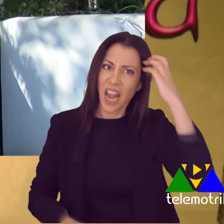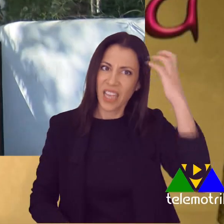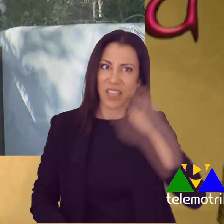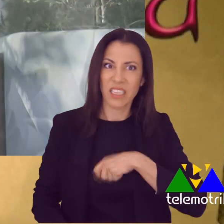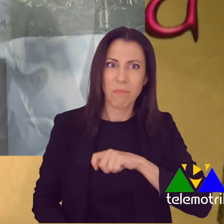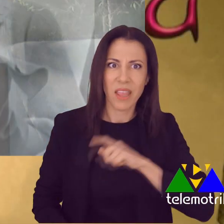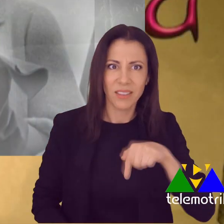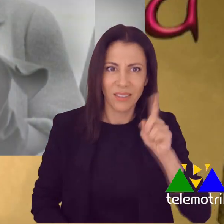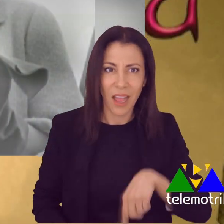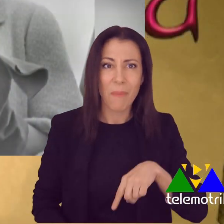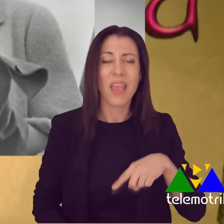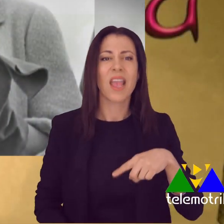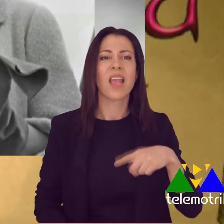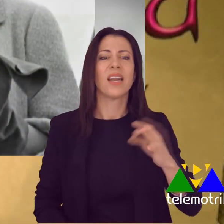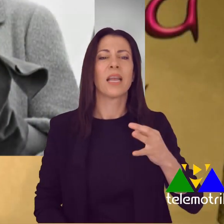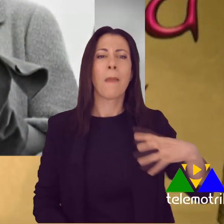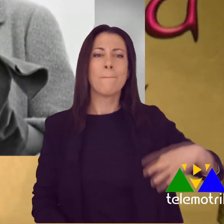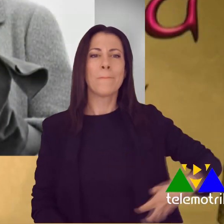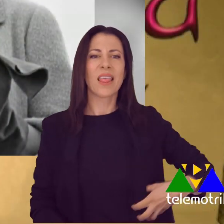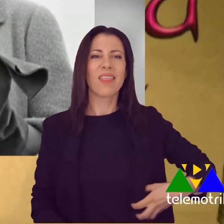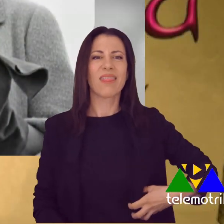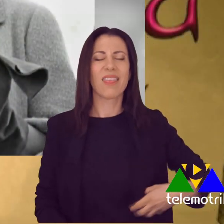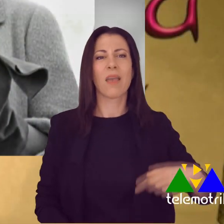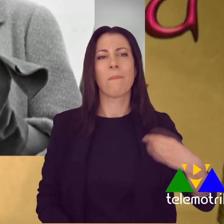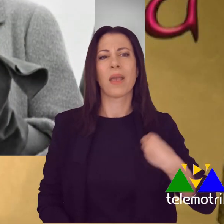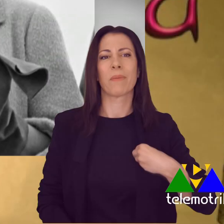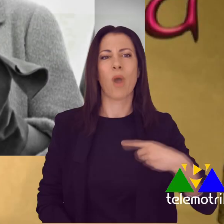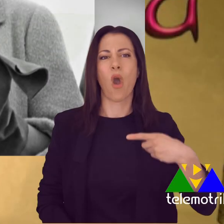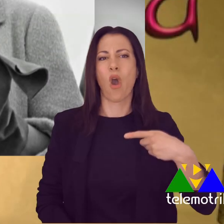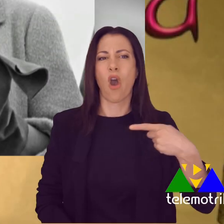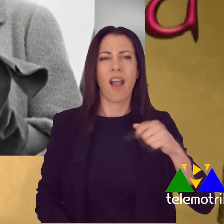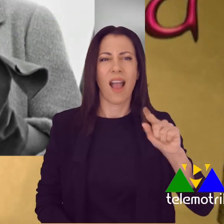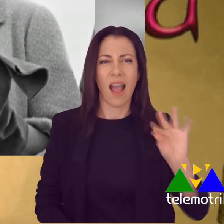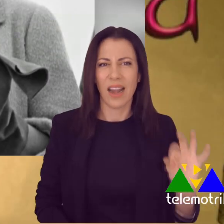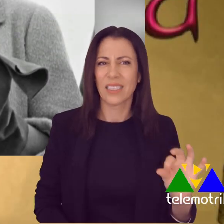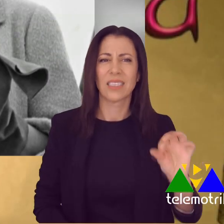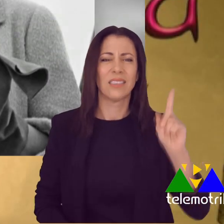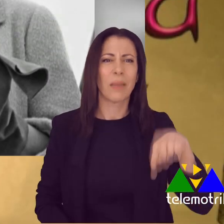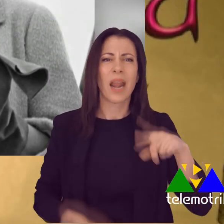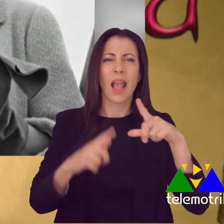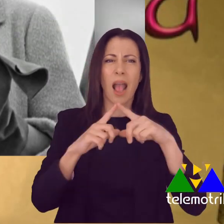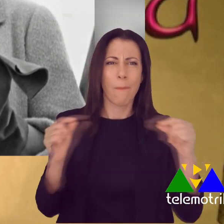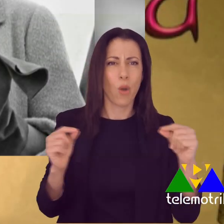España, vinieron los príncipes de Gales, vinieron los príncipes de Japón, es decir, que aquí hubo